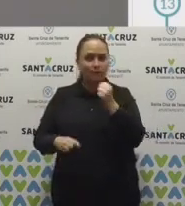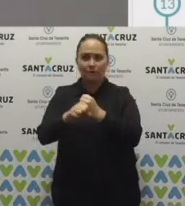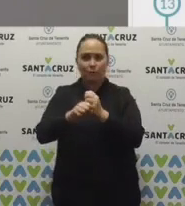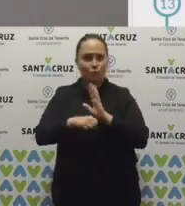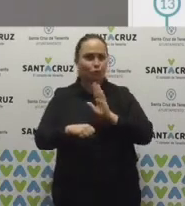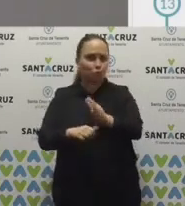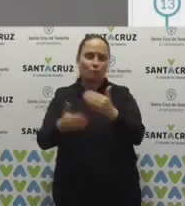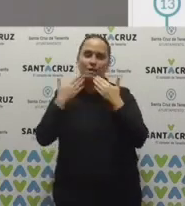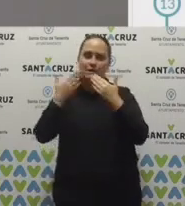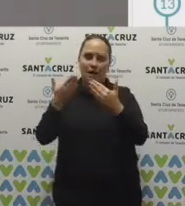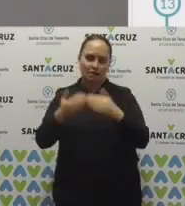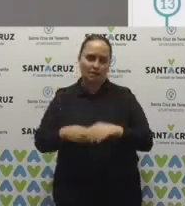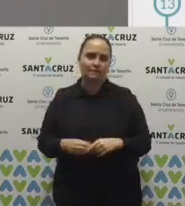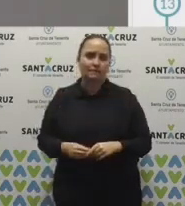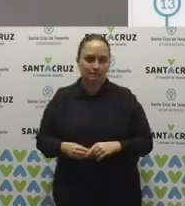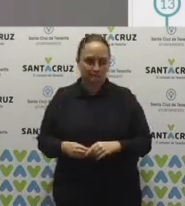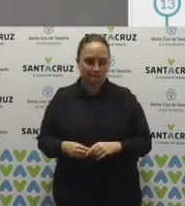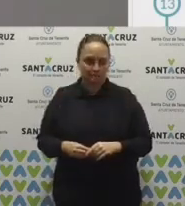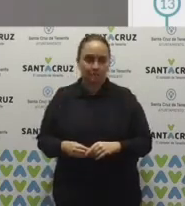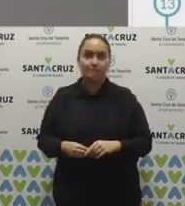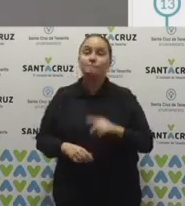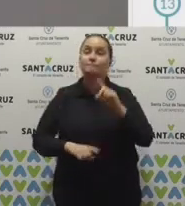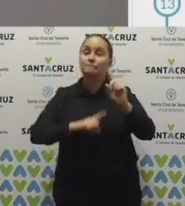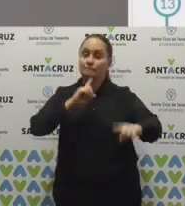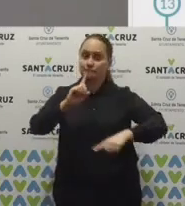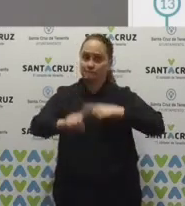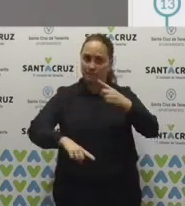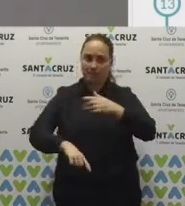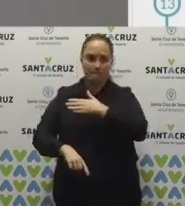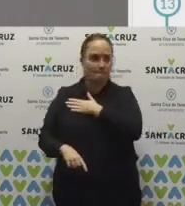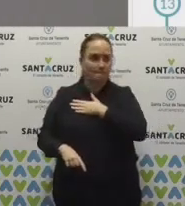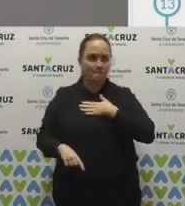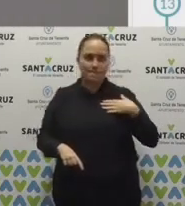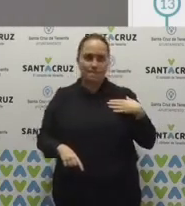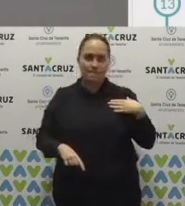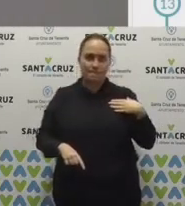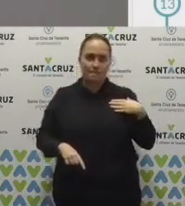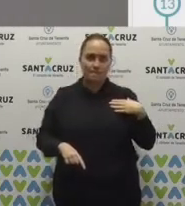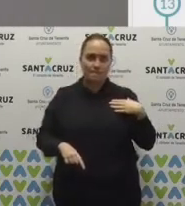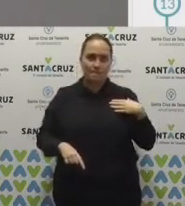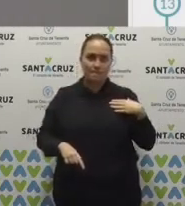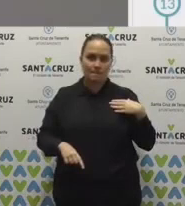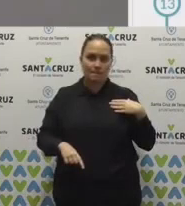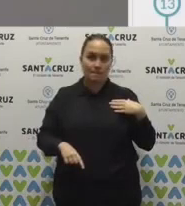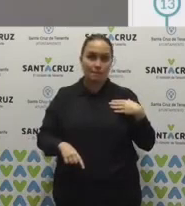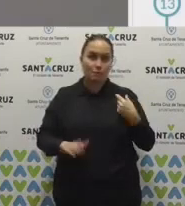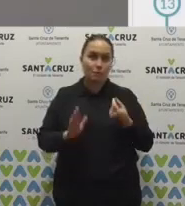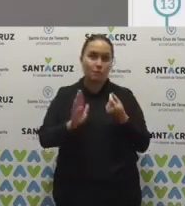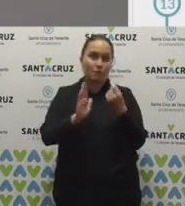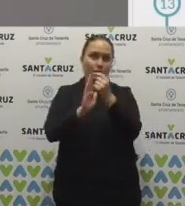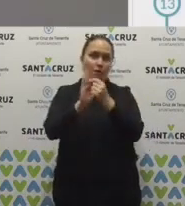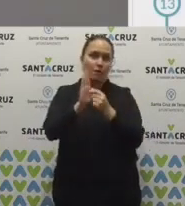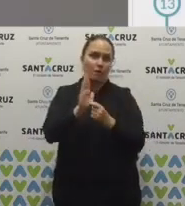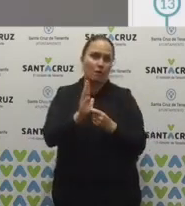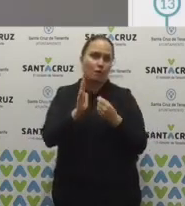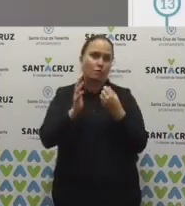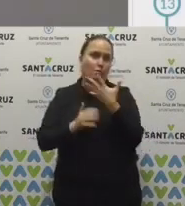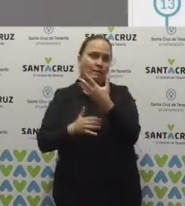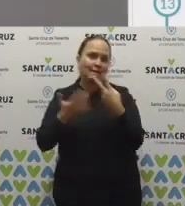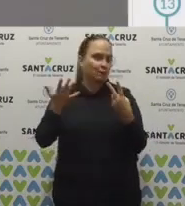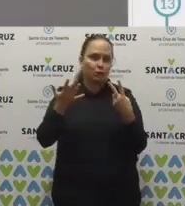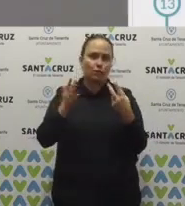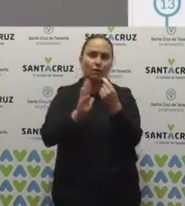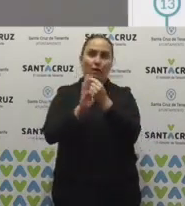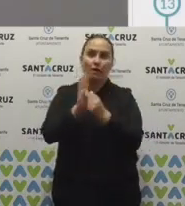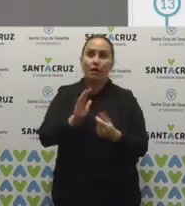después lo que quería ahora decir el primero mirar ahora una a una a las 57 o mejor dicho 59 puntos porque hay dos que